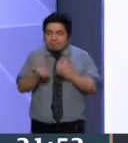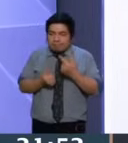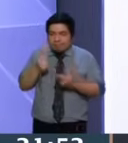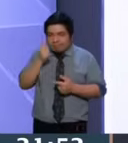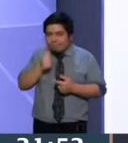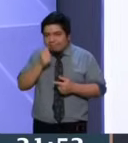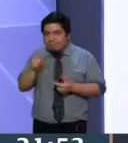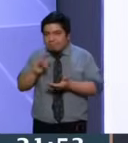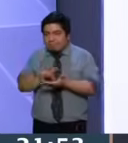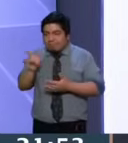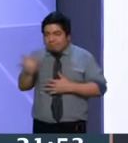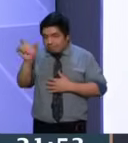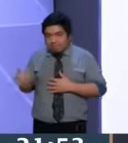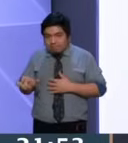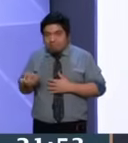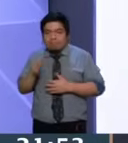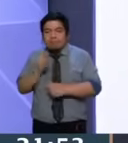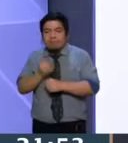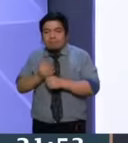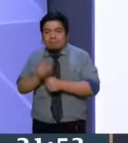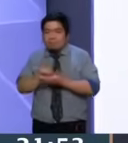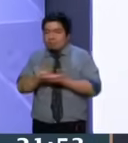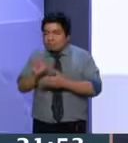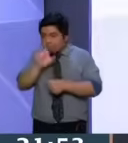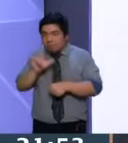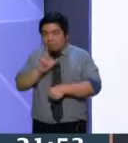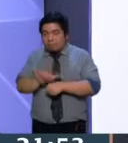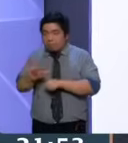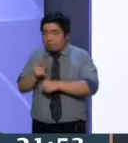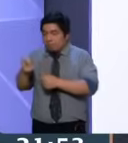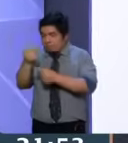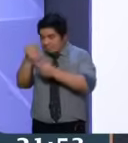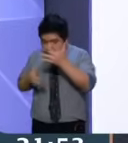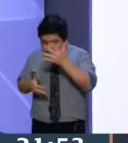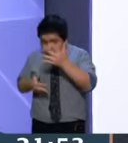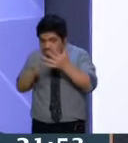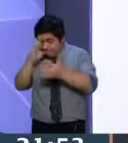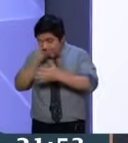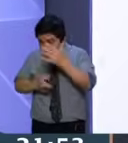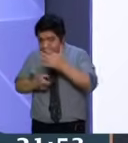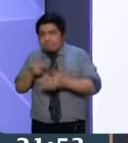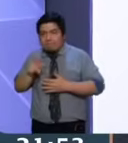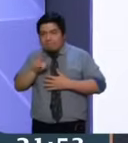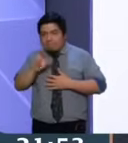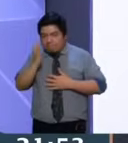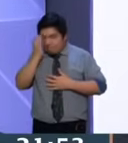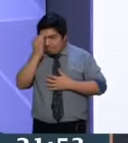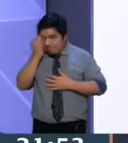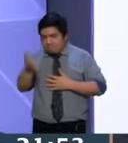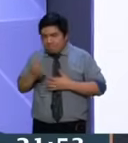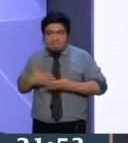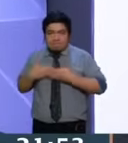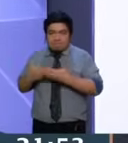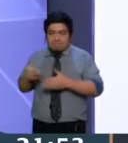tendré que agradecer, que es que gracias a ella sabemos que son los derechos culturales porque los violó todos. Sin embargo, sí le reconozco las lealtades a su